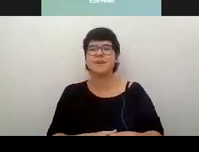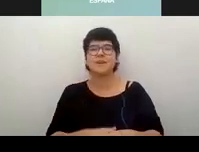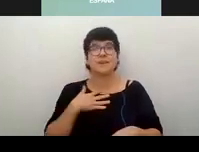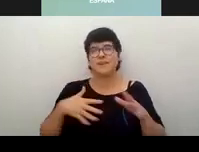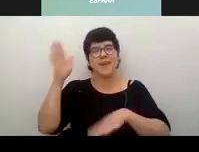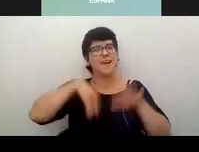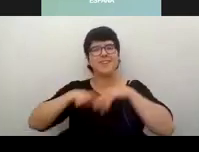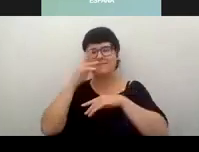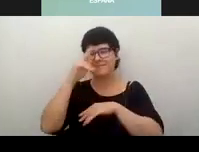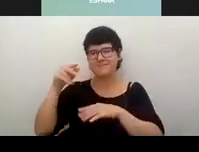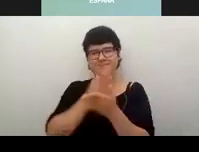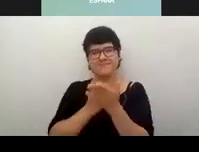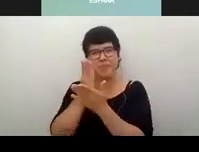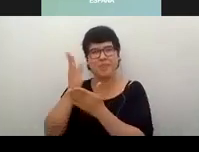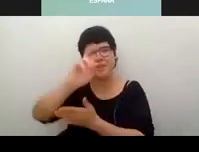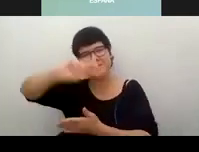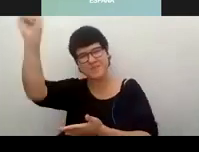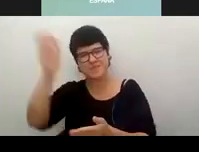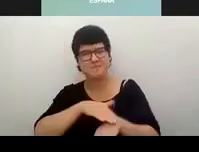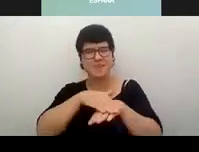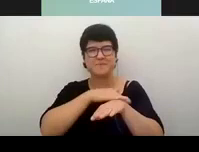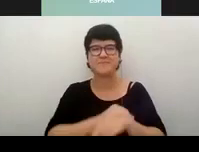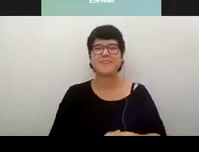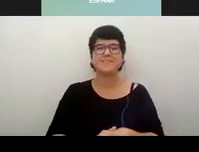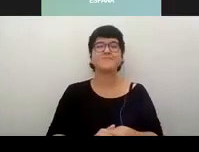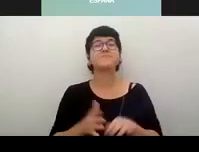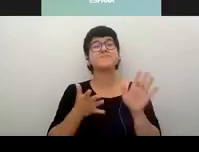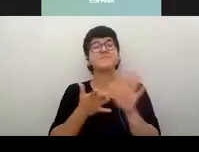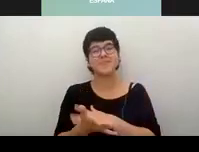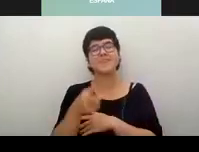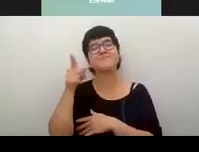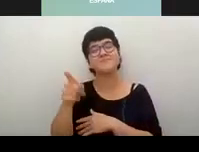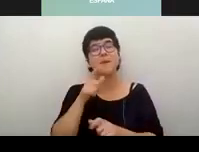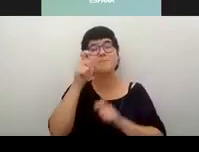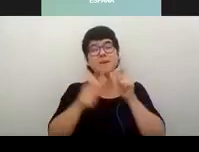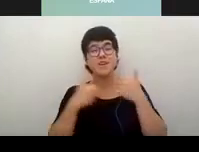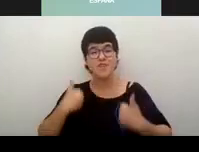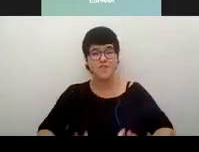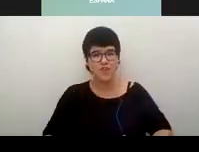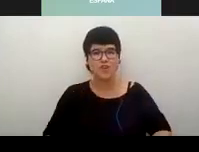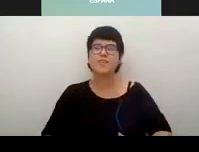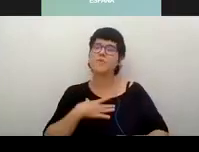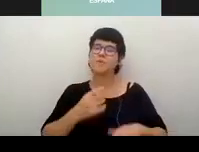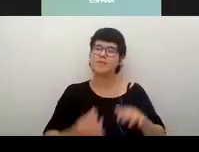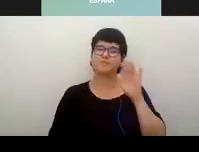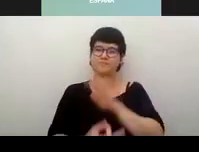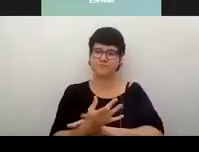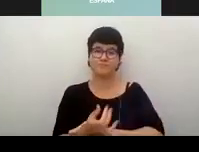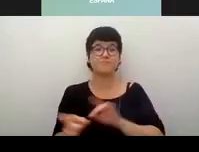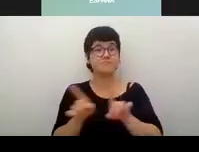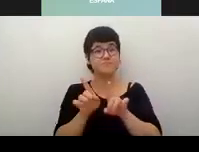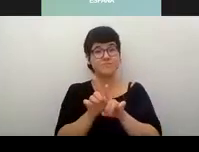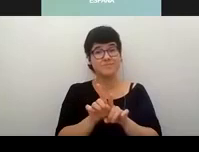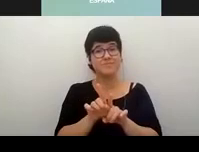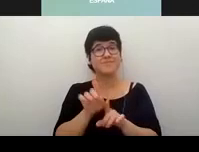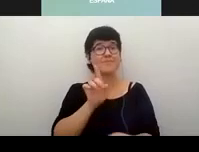La microbiota es muy capaz de producir todos estos neurotransmisores. Y parece que las miocinas influyen, insisto, entre comillas,